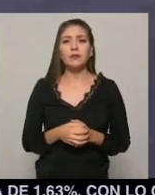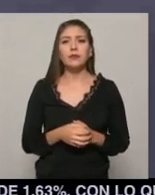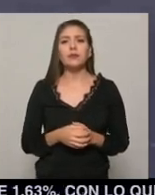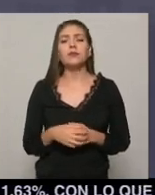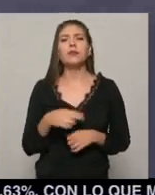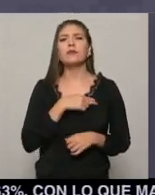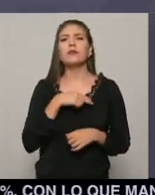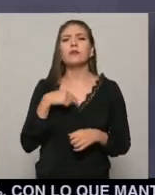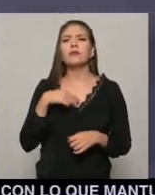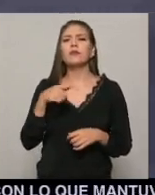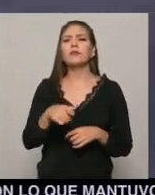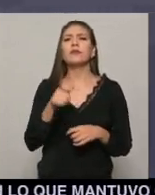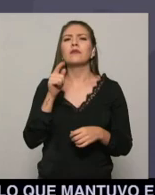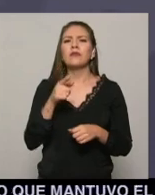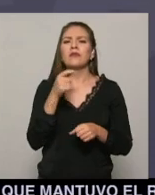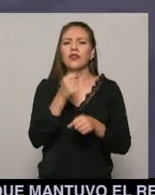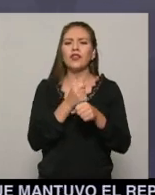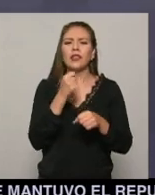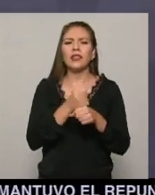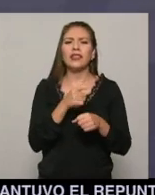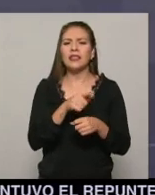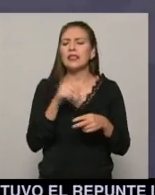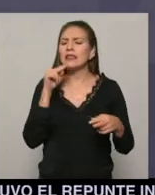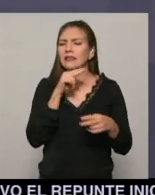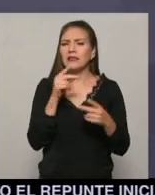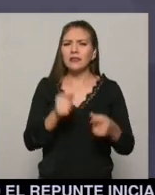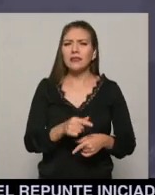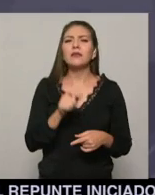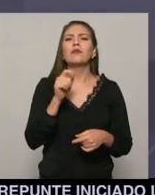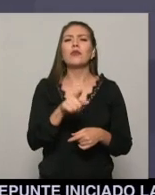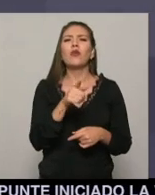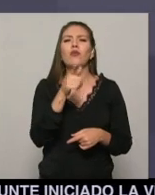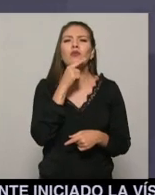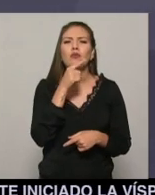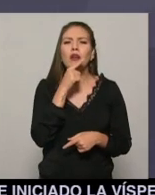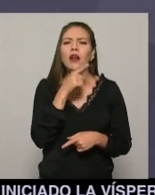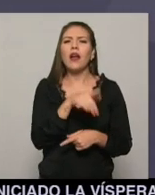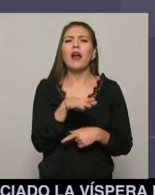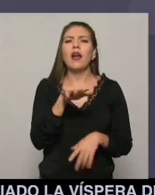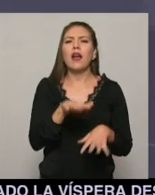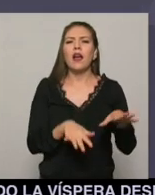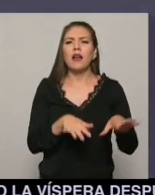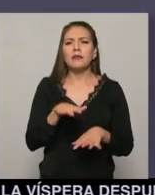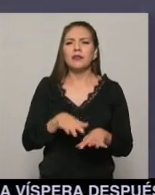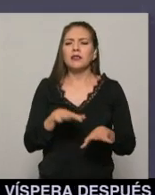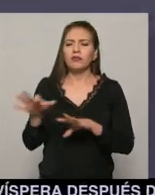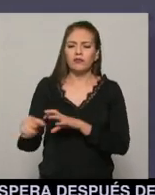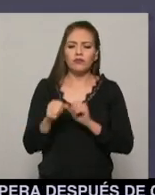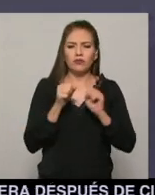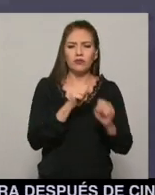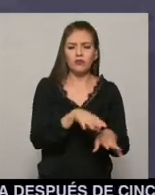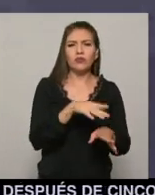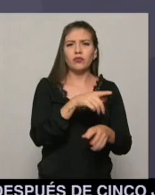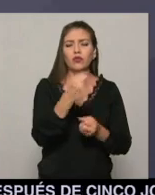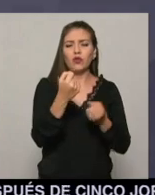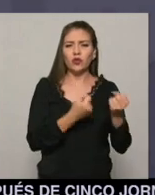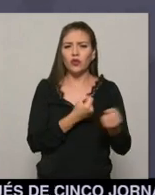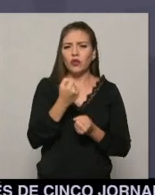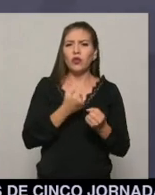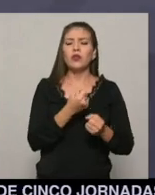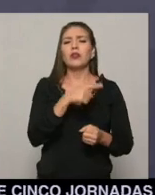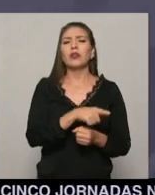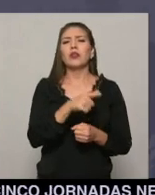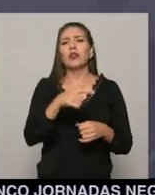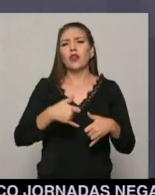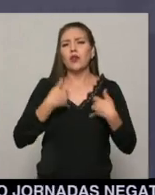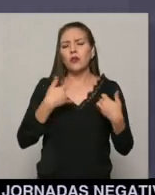denuncia, que consiste en que los policías suben a la patrulla jóvenes, hombres y